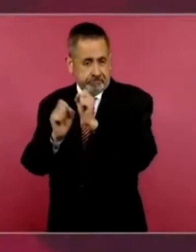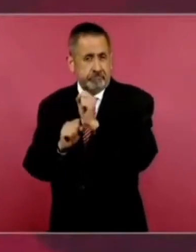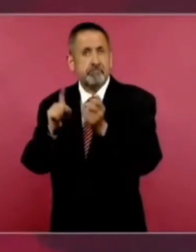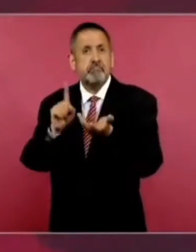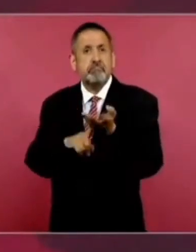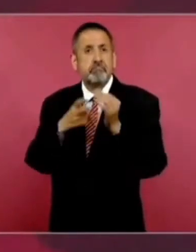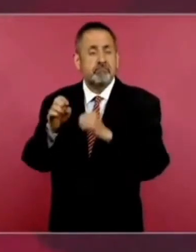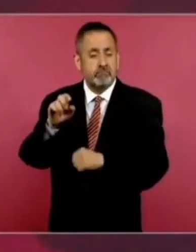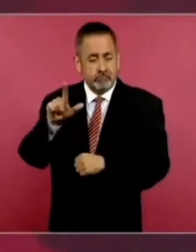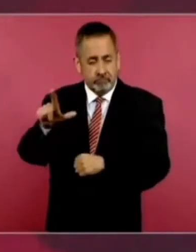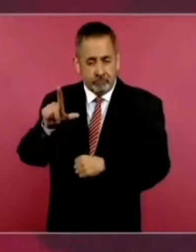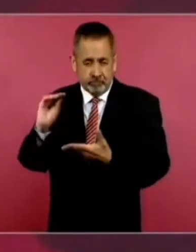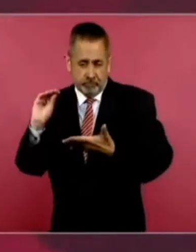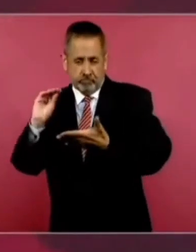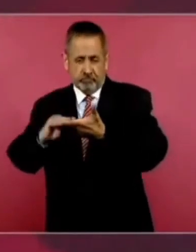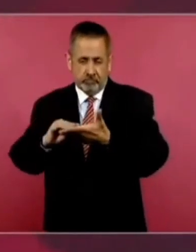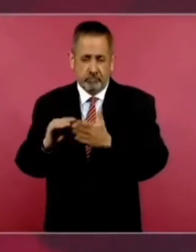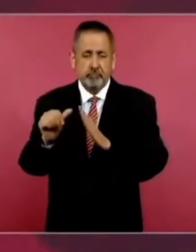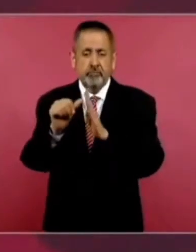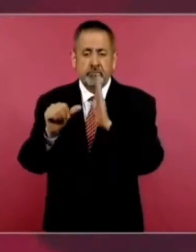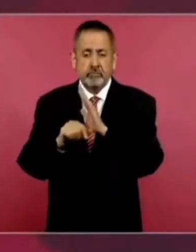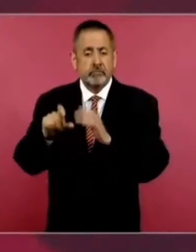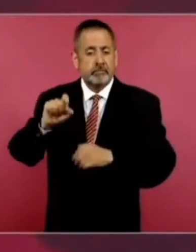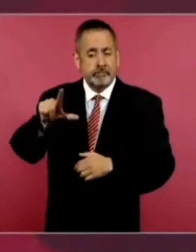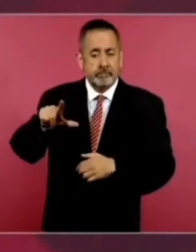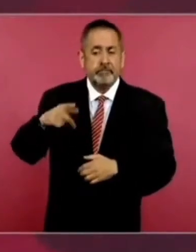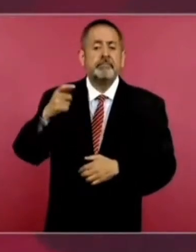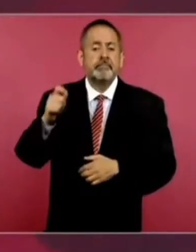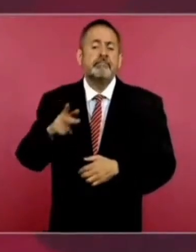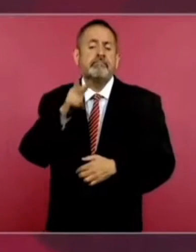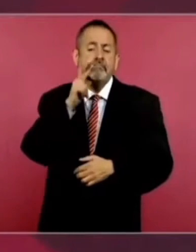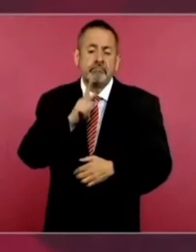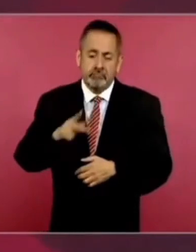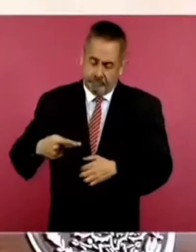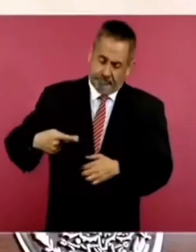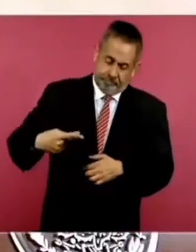establecieron en el artículo 27 de que el petróleo es de la nación.